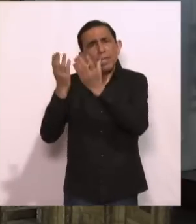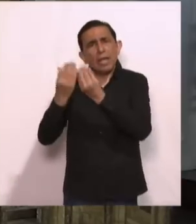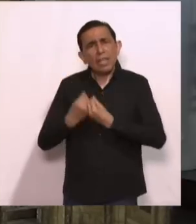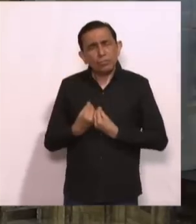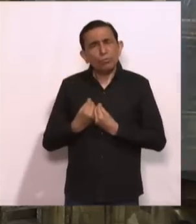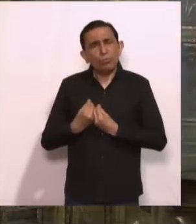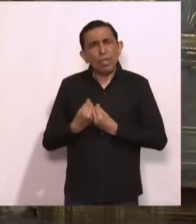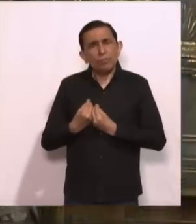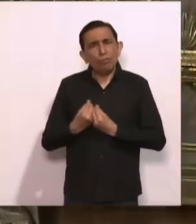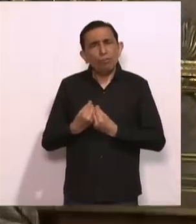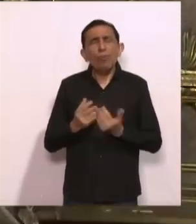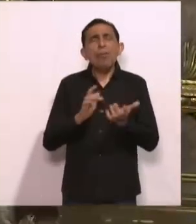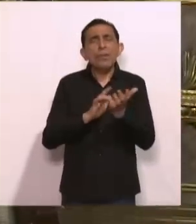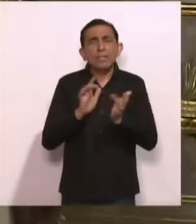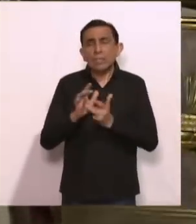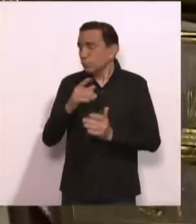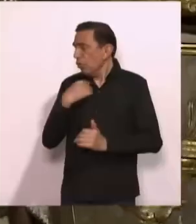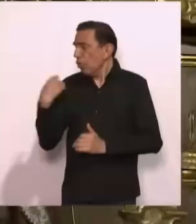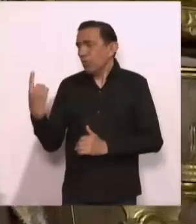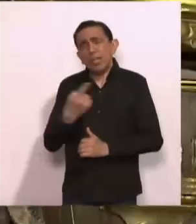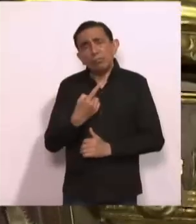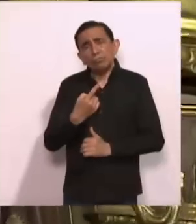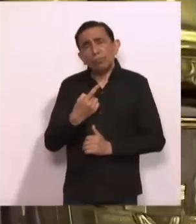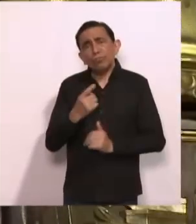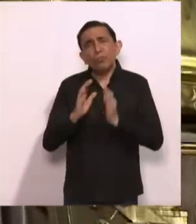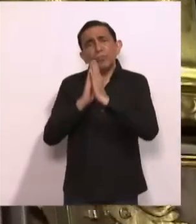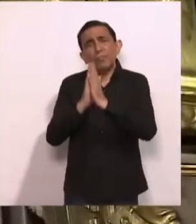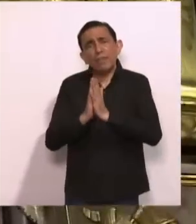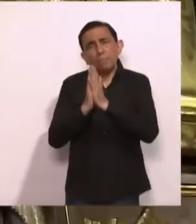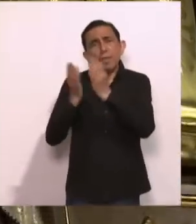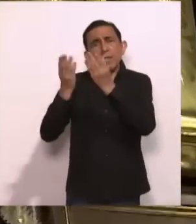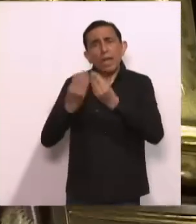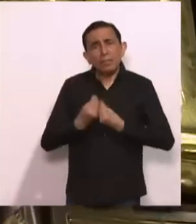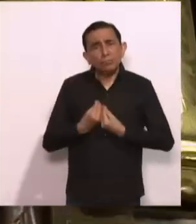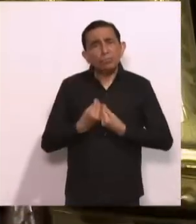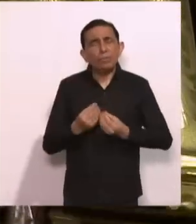nosotros. Cristo, ten piedad de